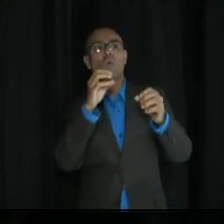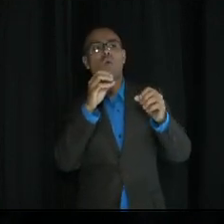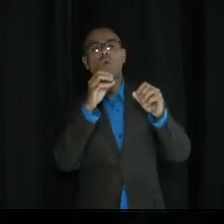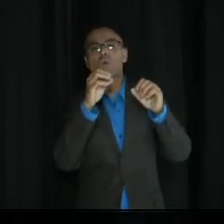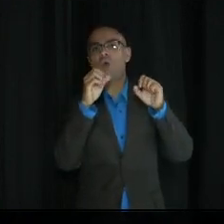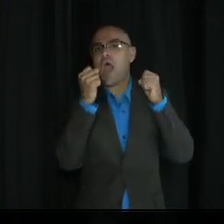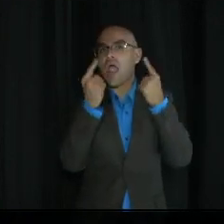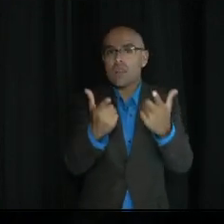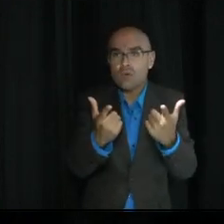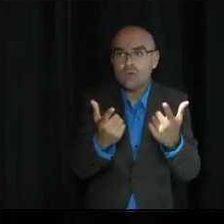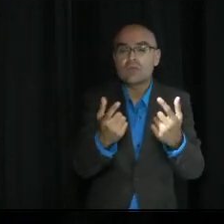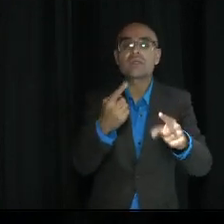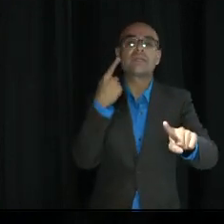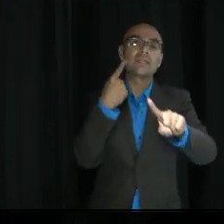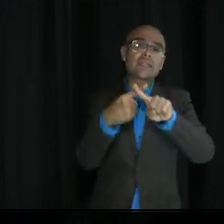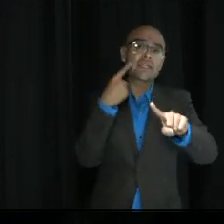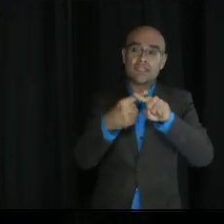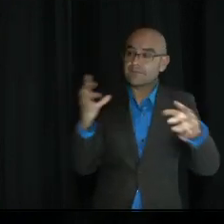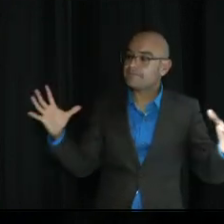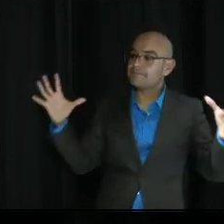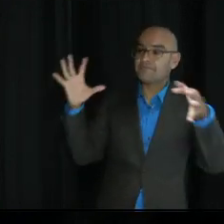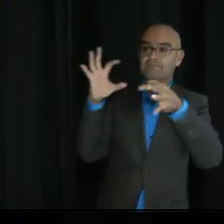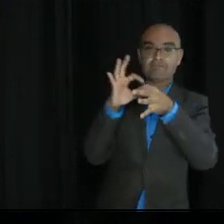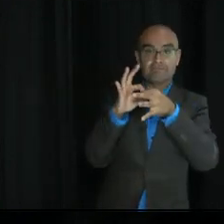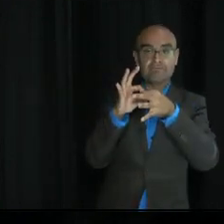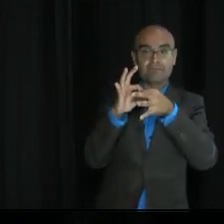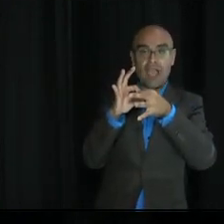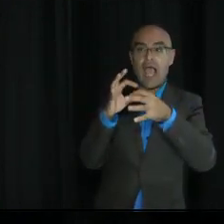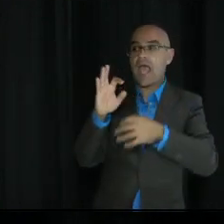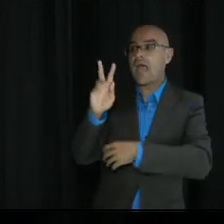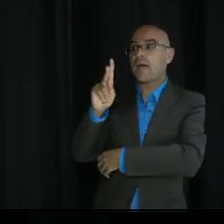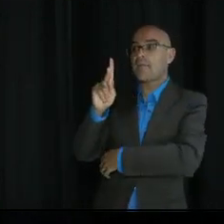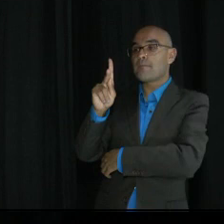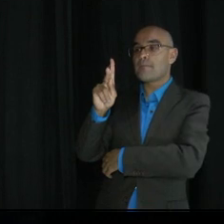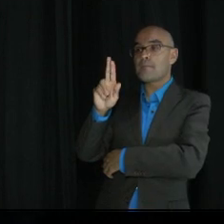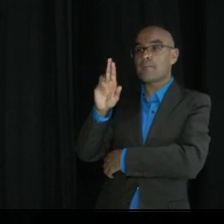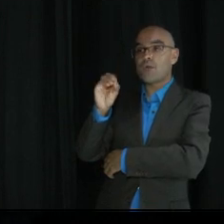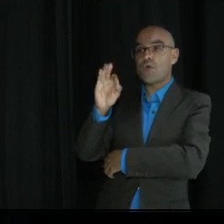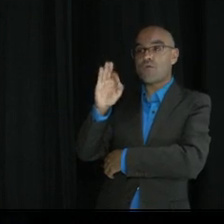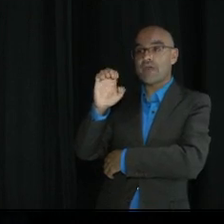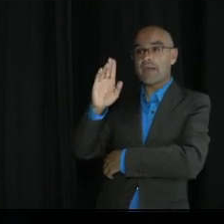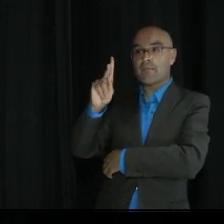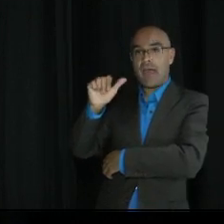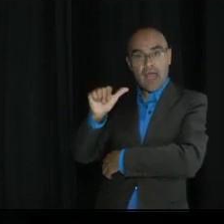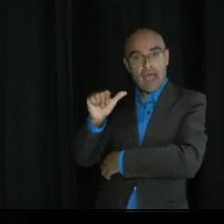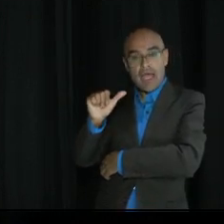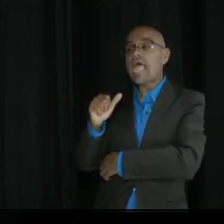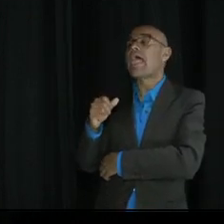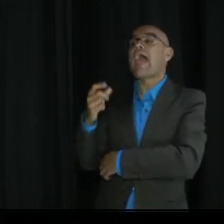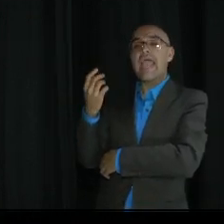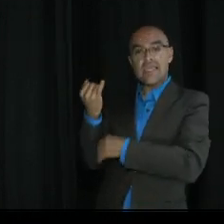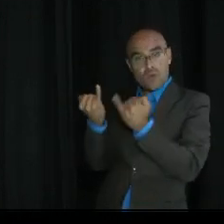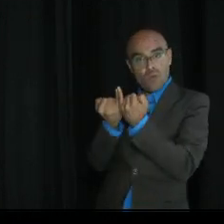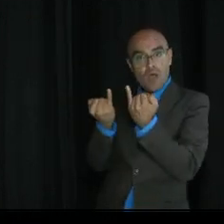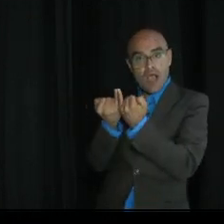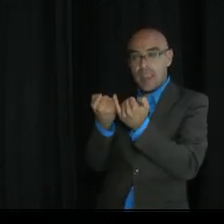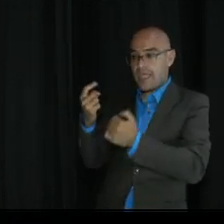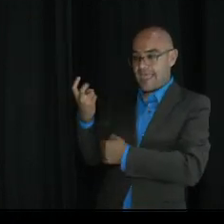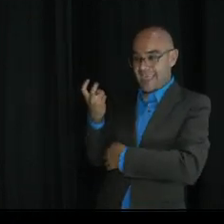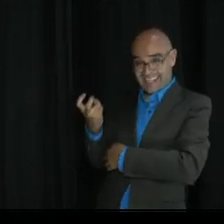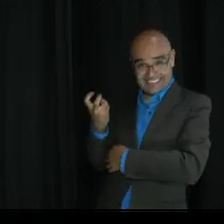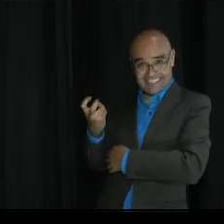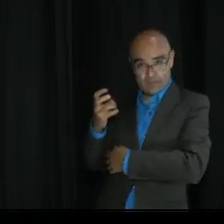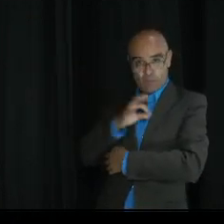PROFEPA, Procuraduría Federal de Protección al Ambiente, pues que también igual puedan iniciar un procedimiento administrativo con la